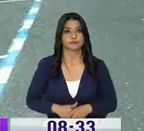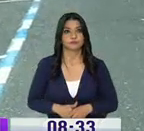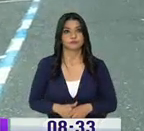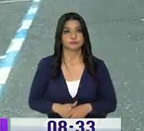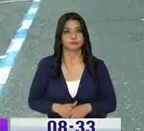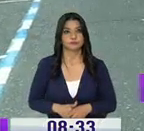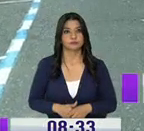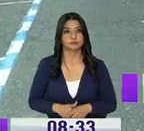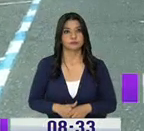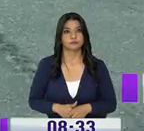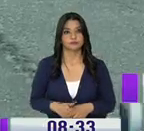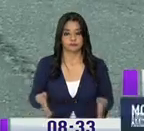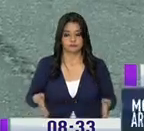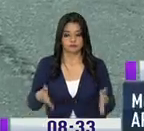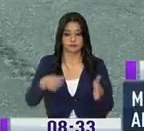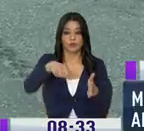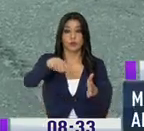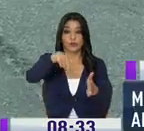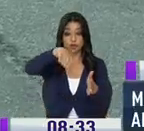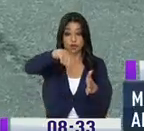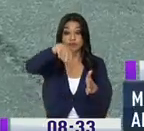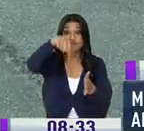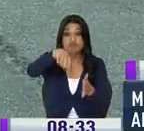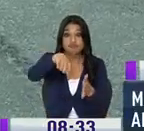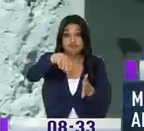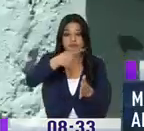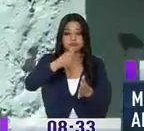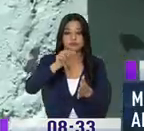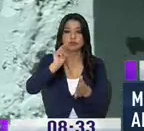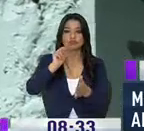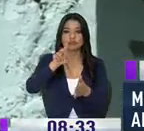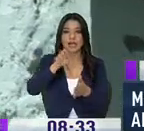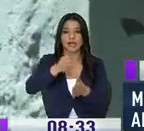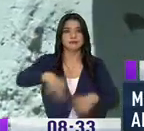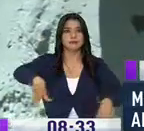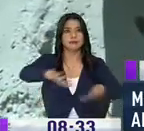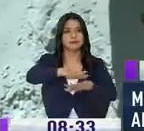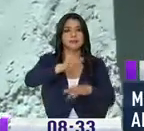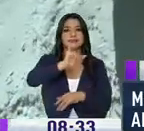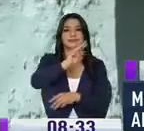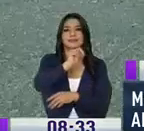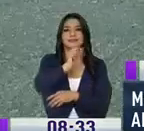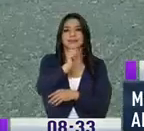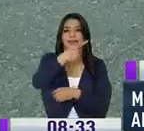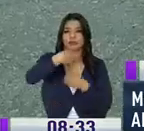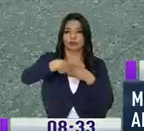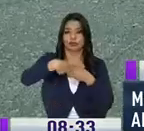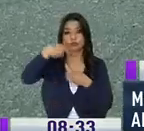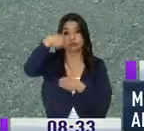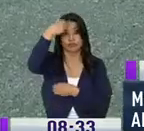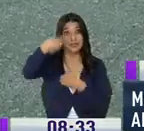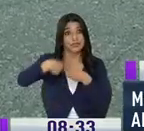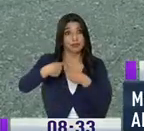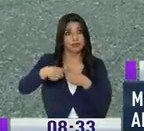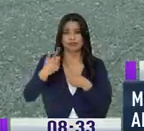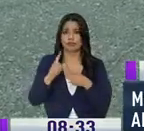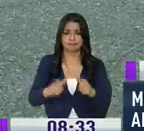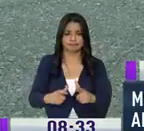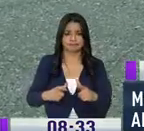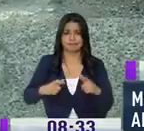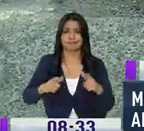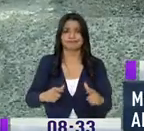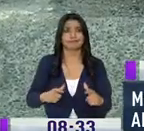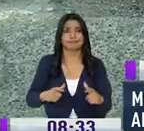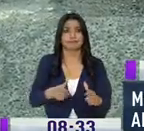Lo que parecía un pequeño hueco en medio de la calle Juan González en el sector de Iñaquito, al norte de la ciudad, terminó convirtiéndose en